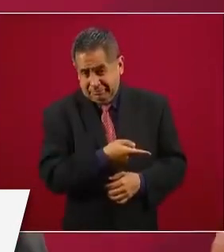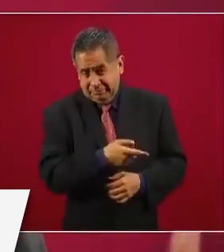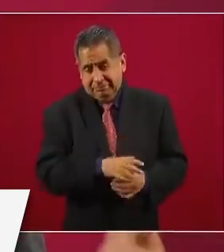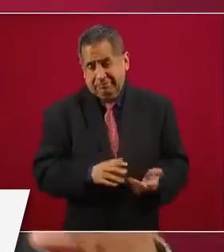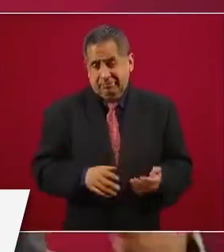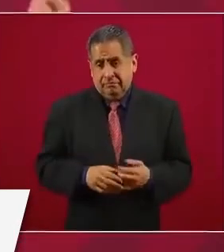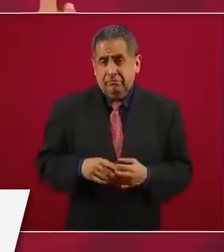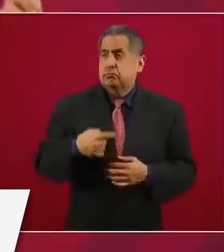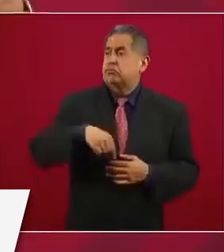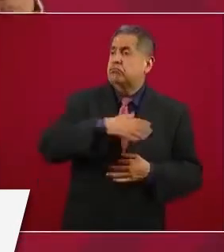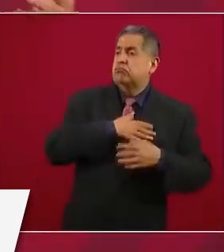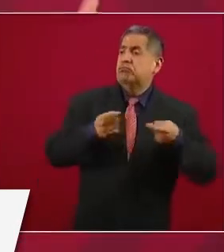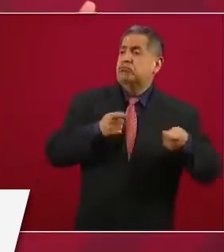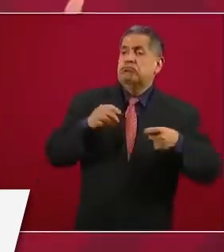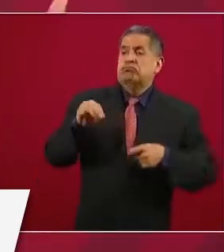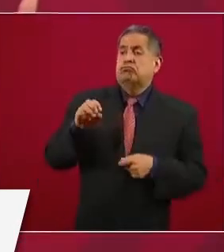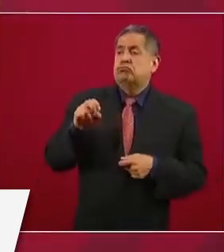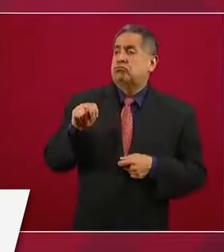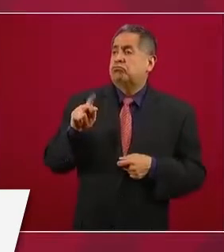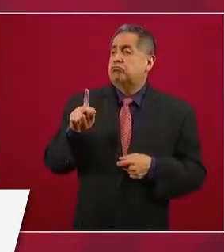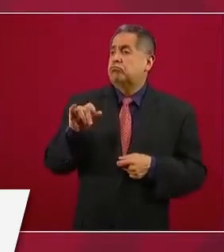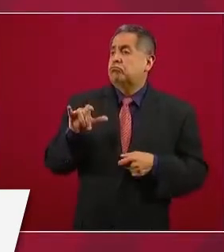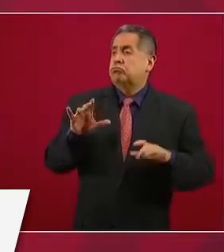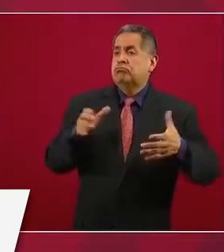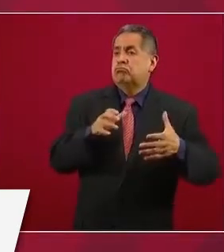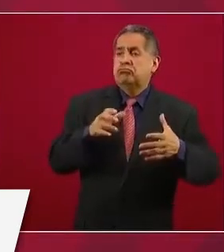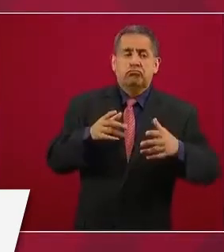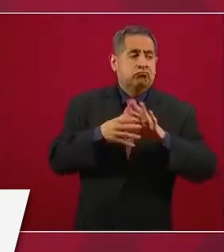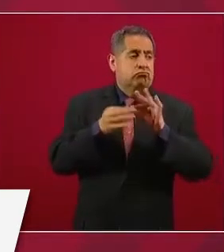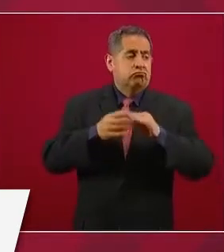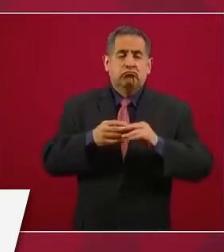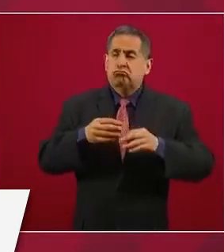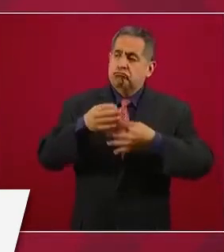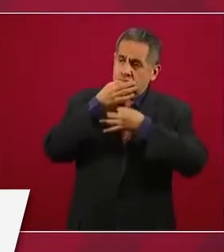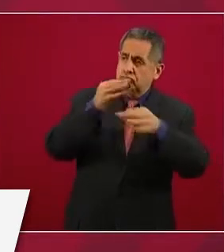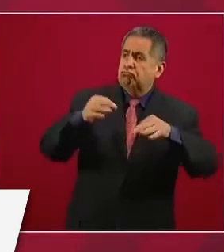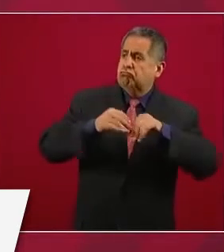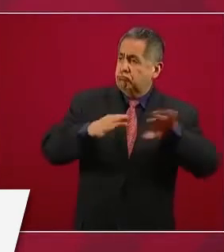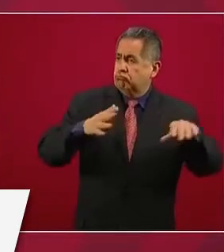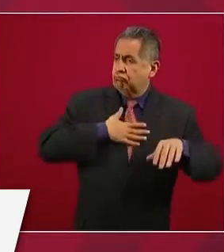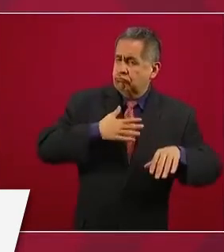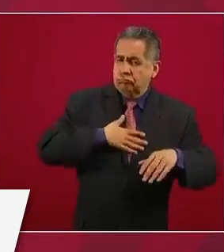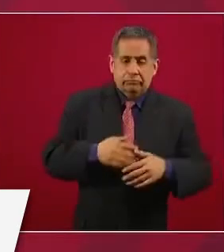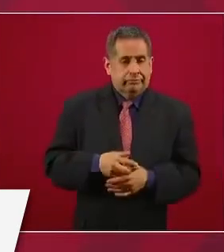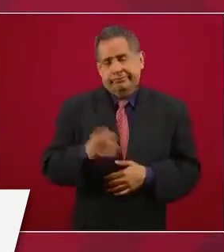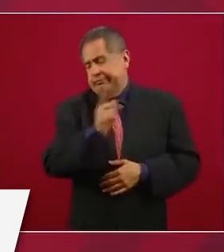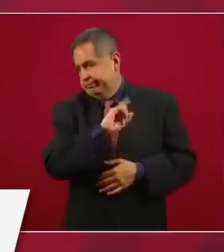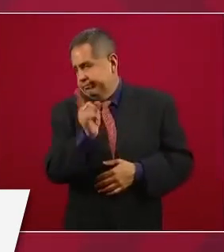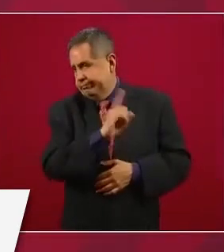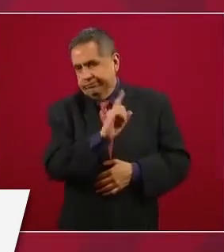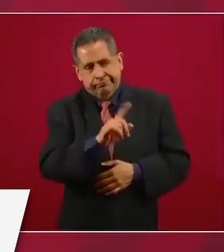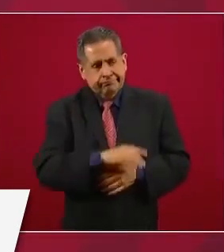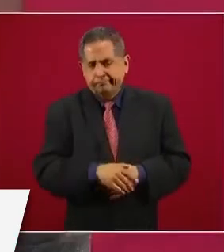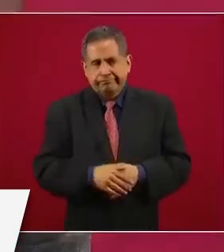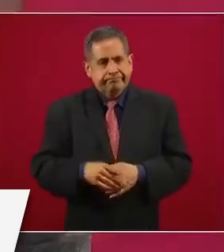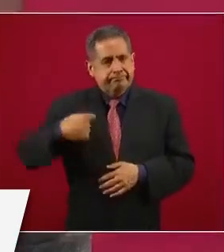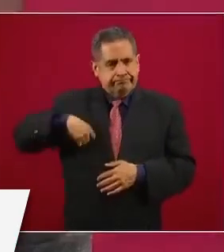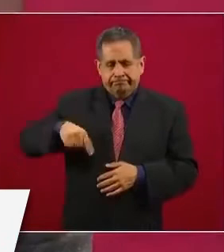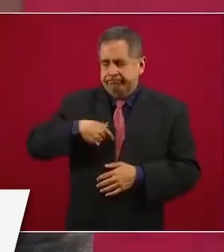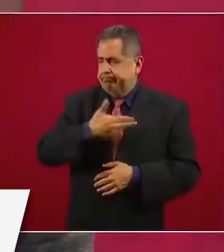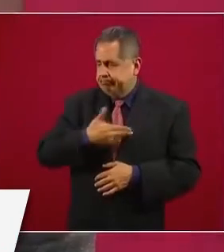Nosotros tenemos el monopolio de la palabra. No, somos libres.